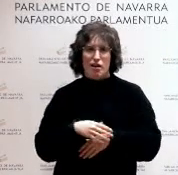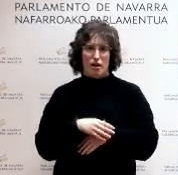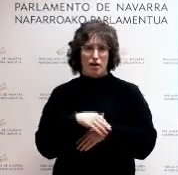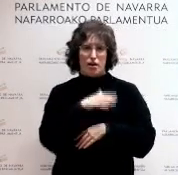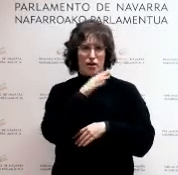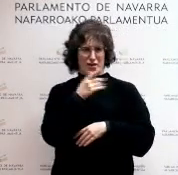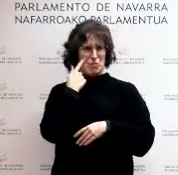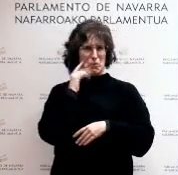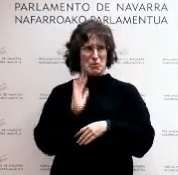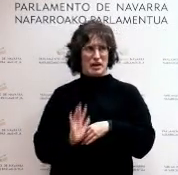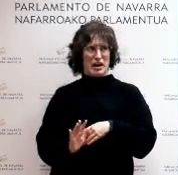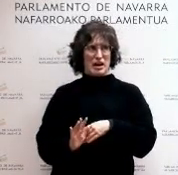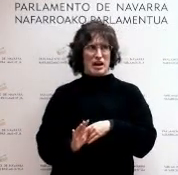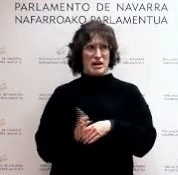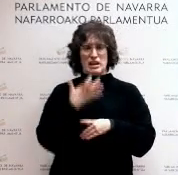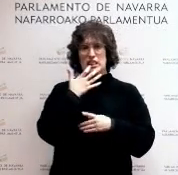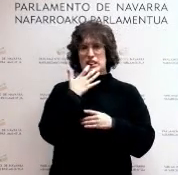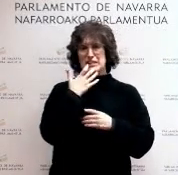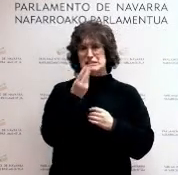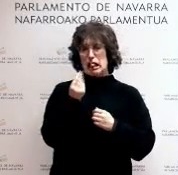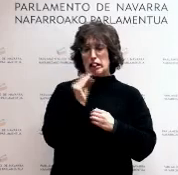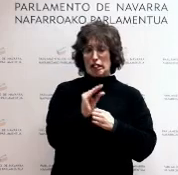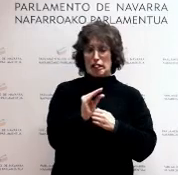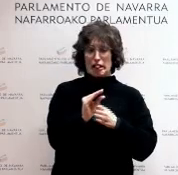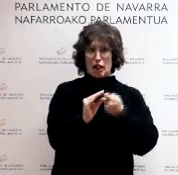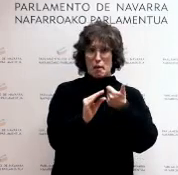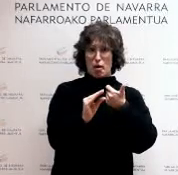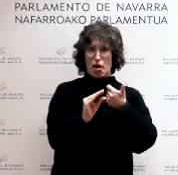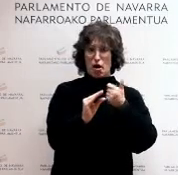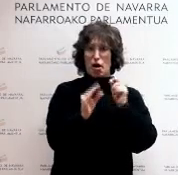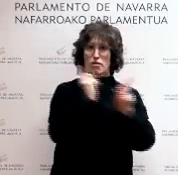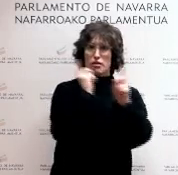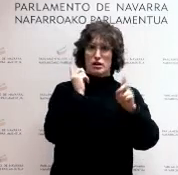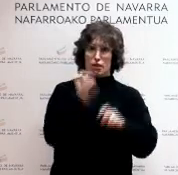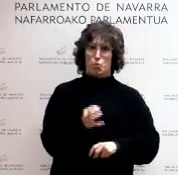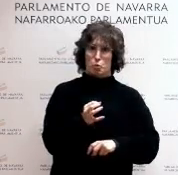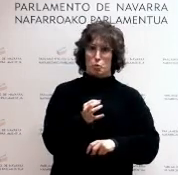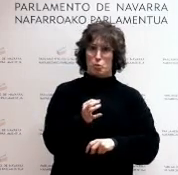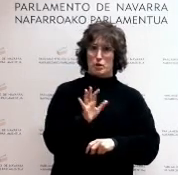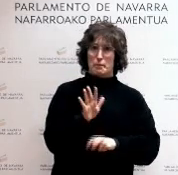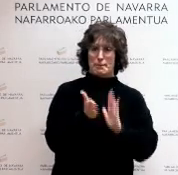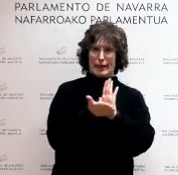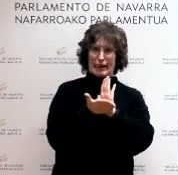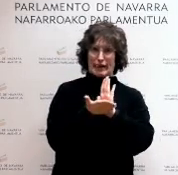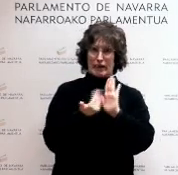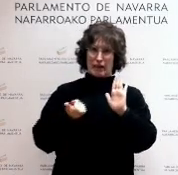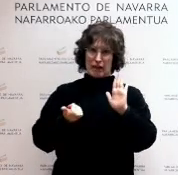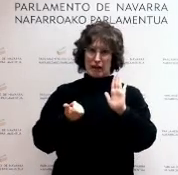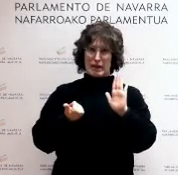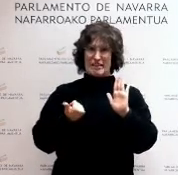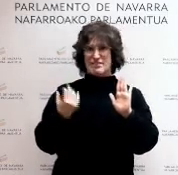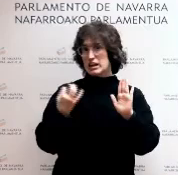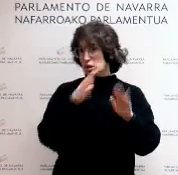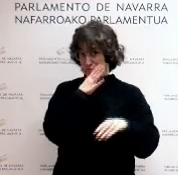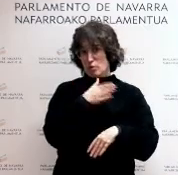los de menores posibilidades económicas. Eliminan, eso sí, el gobierno que no trabaje.